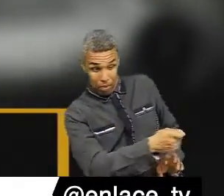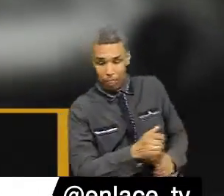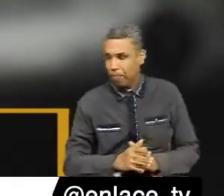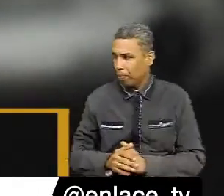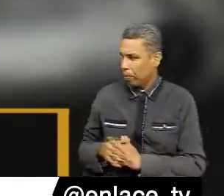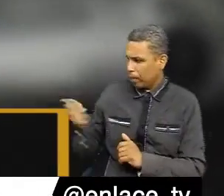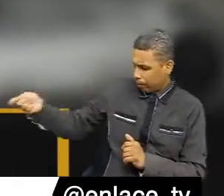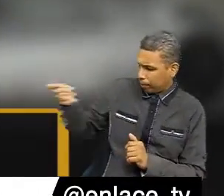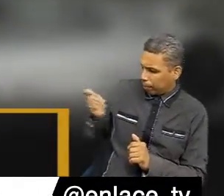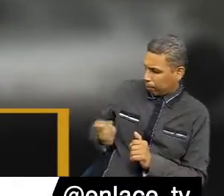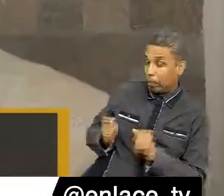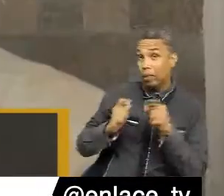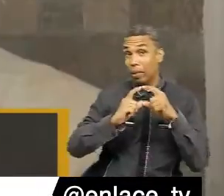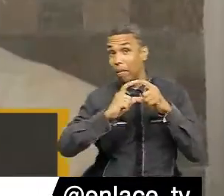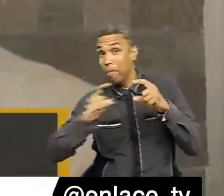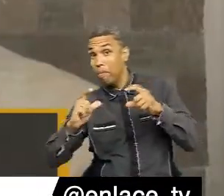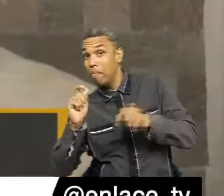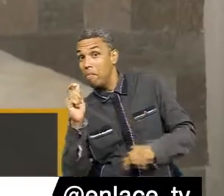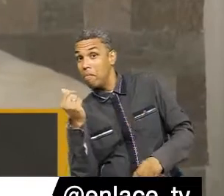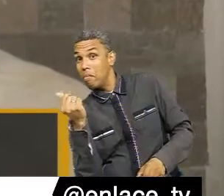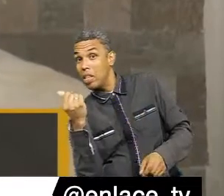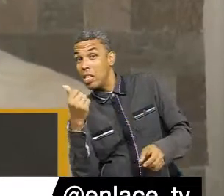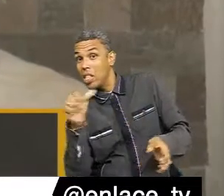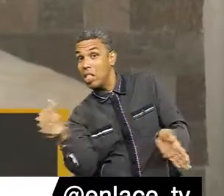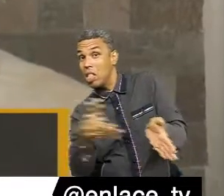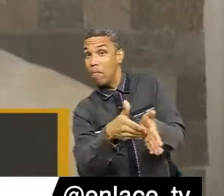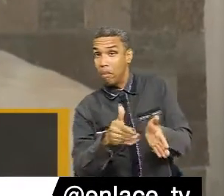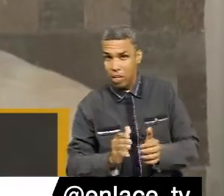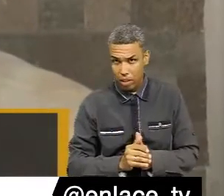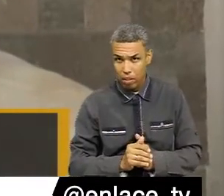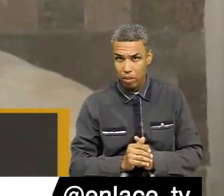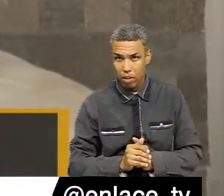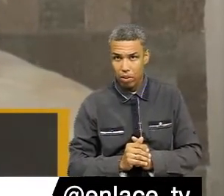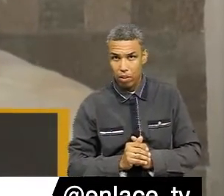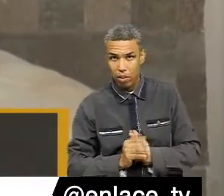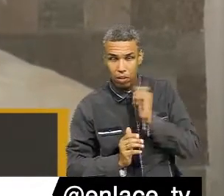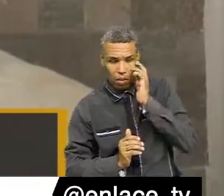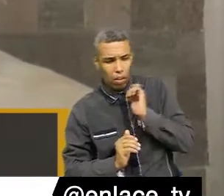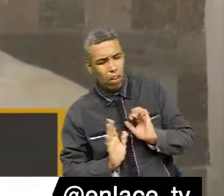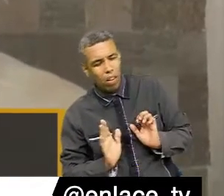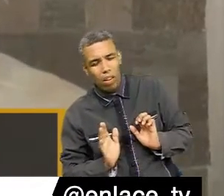deme 5.000. Entonces yo le dije, mamá. Dijo, no, mija, tengo 4.000. Le dije, señor, mamá, tienes